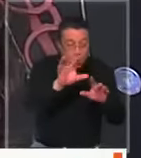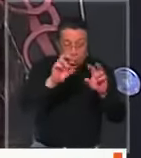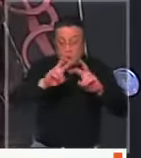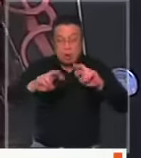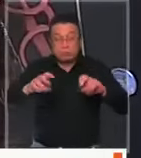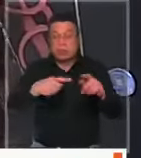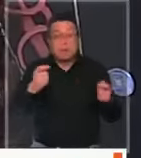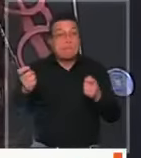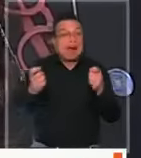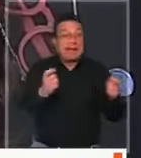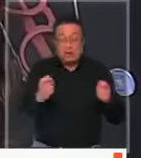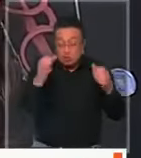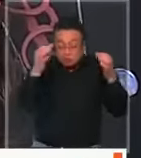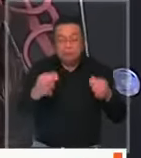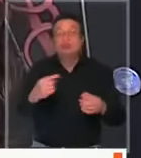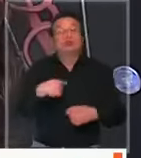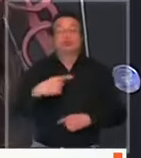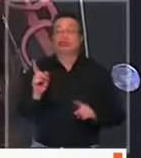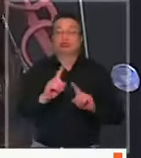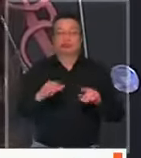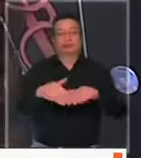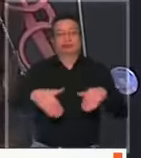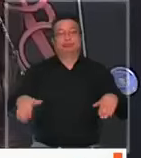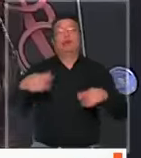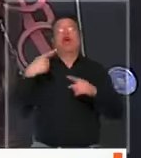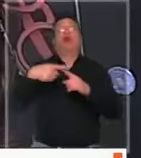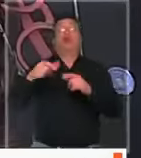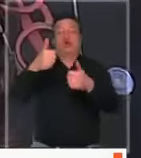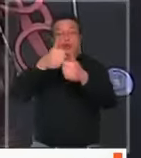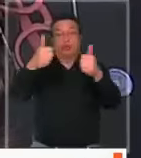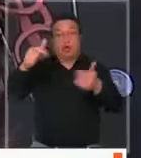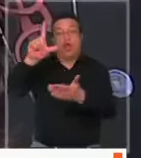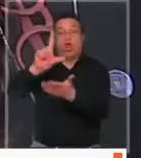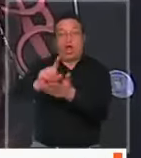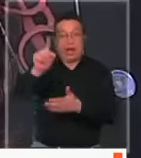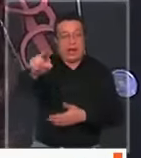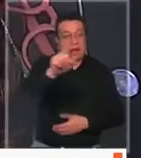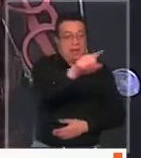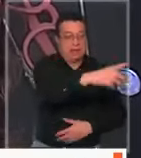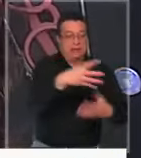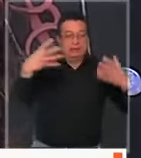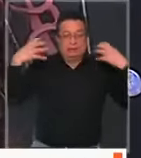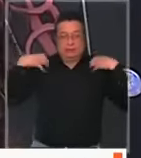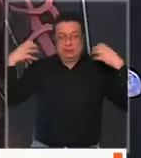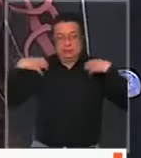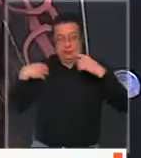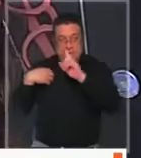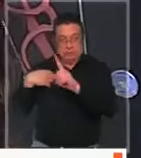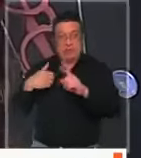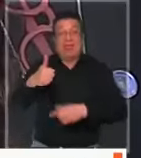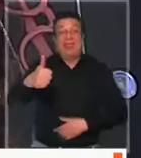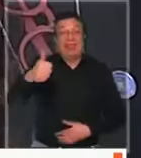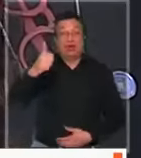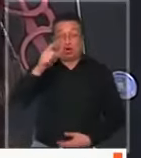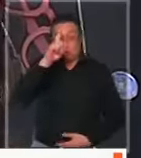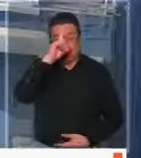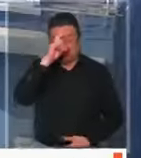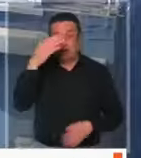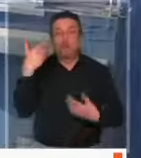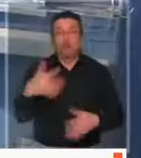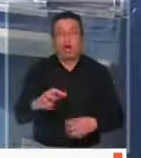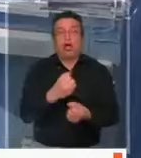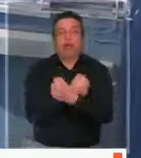del manejo exacto y por lo tanto hay autoridades locales que tienen que responder. Ya de hecho el director del hospital se le aceptó la